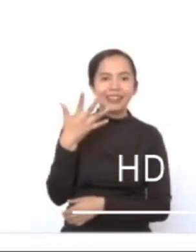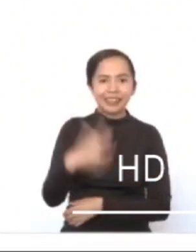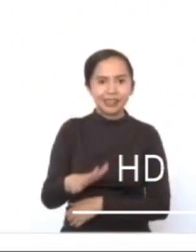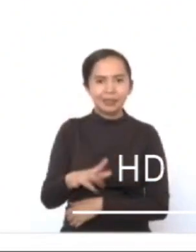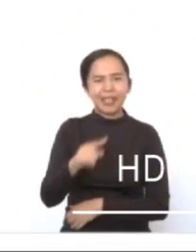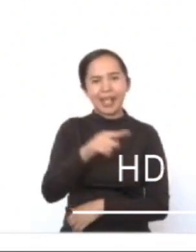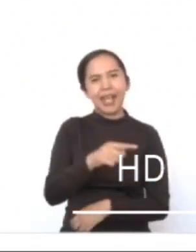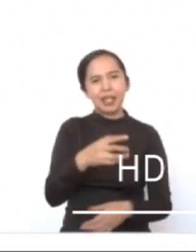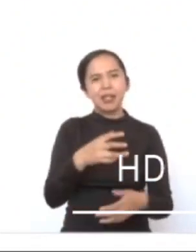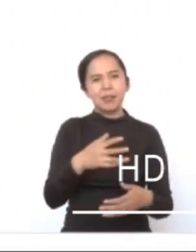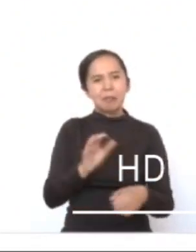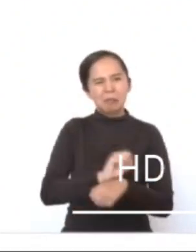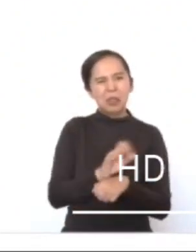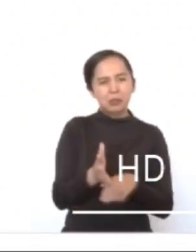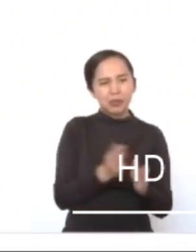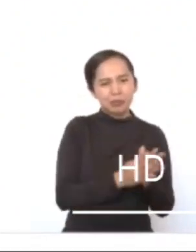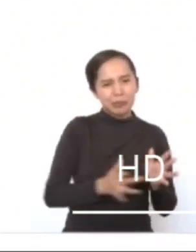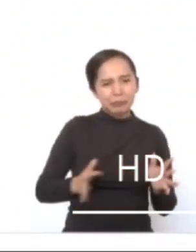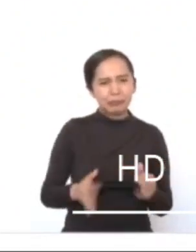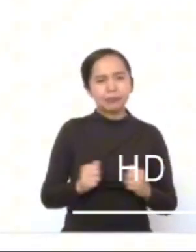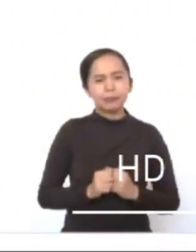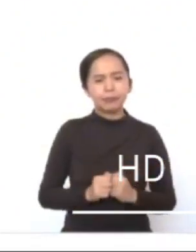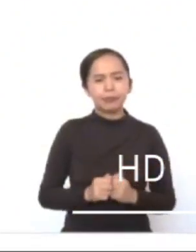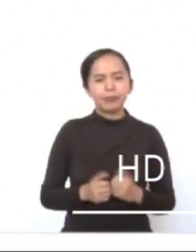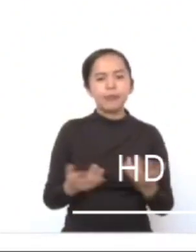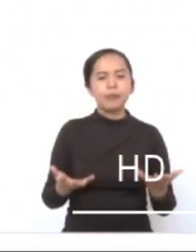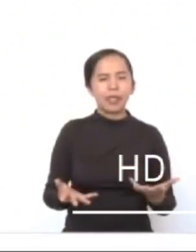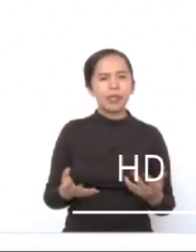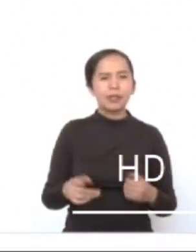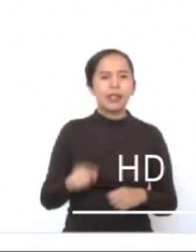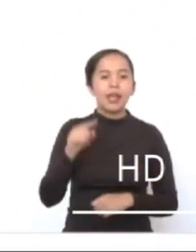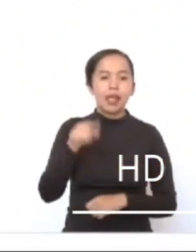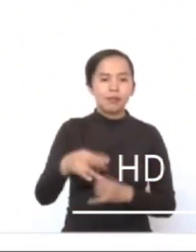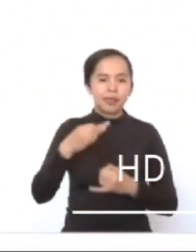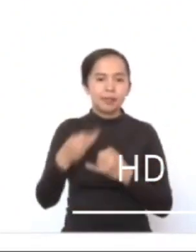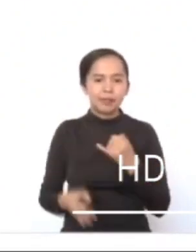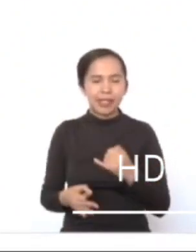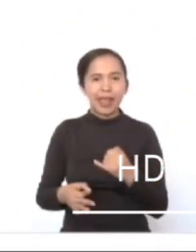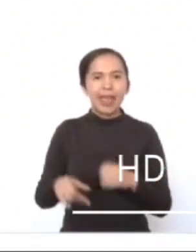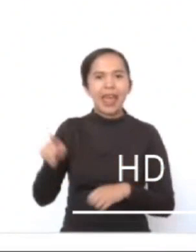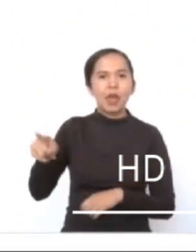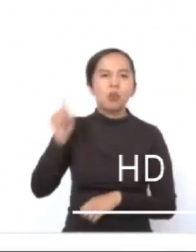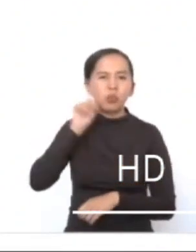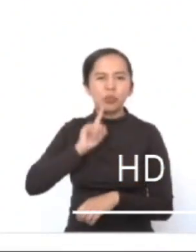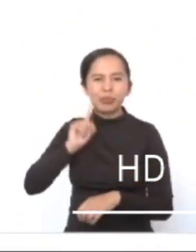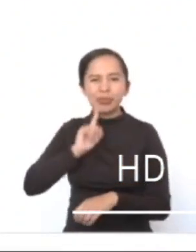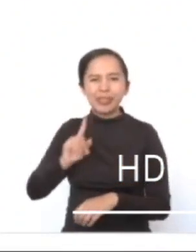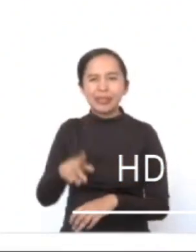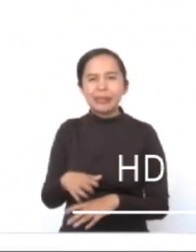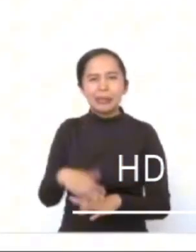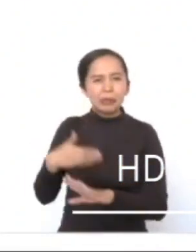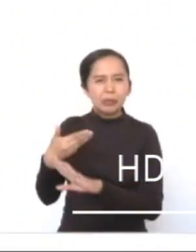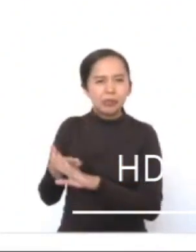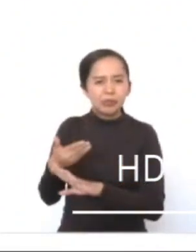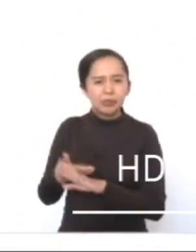la pandemia como resultado de un conjunto de variables. Y finalmente el acoso sexual es un delito que se castiga hasta con 4 años de